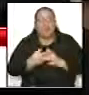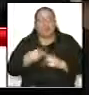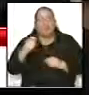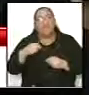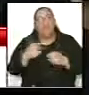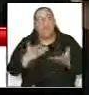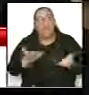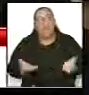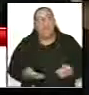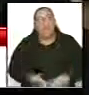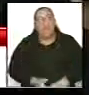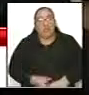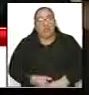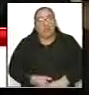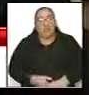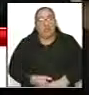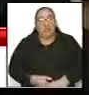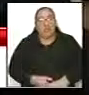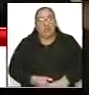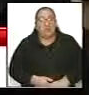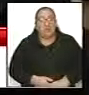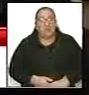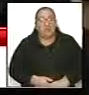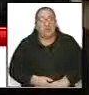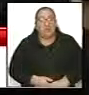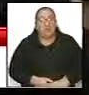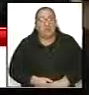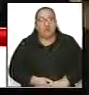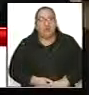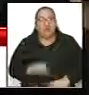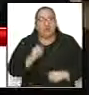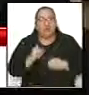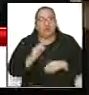también que nos preocupemos de una vez en resolver esto.